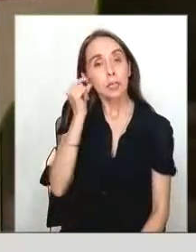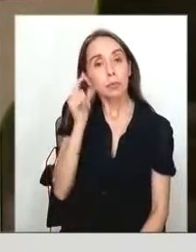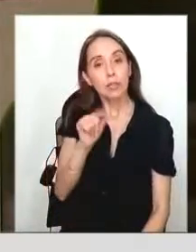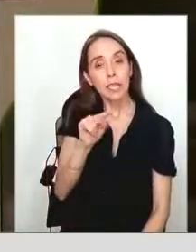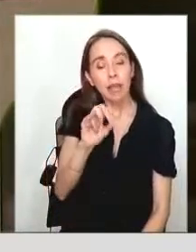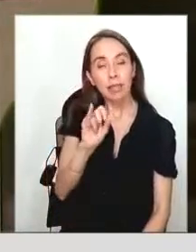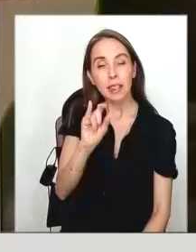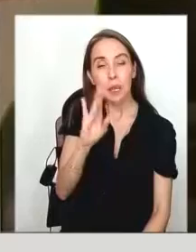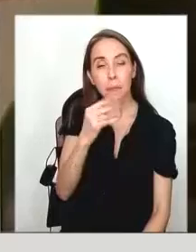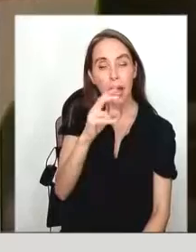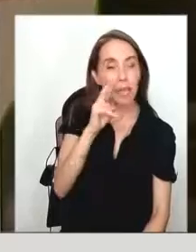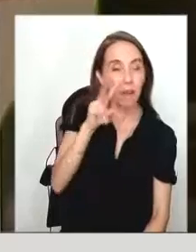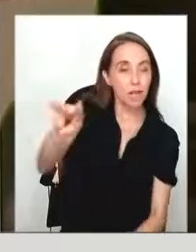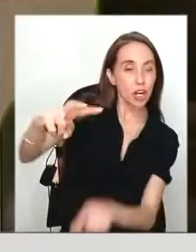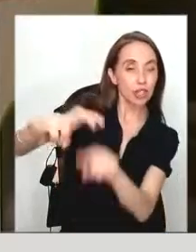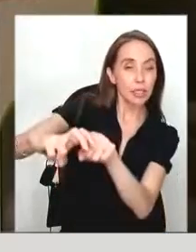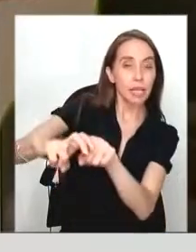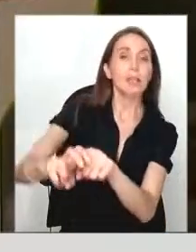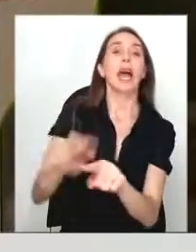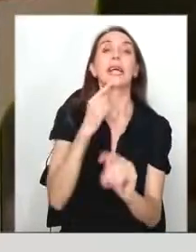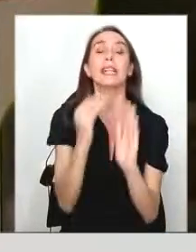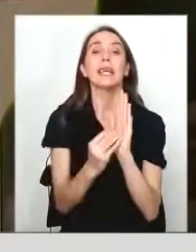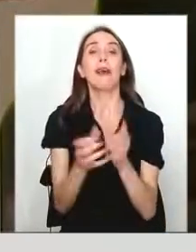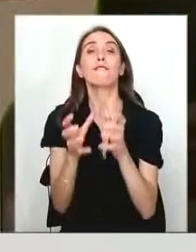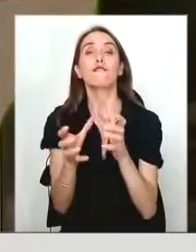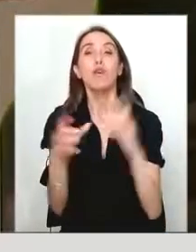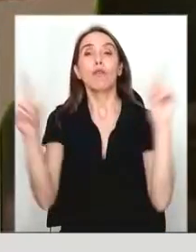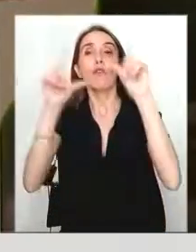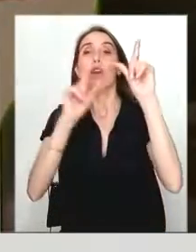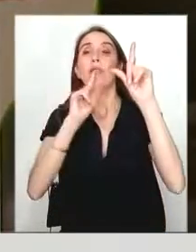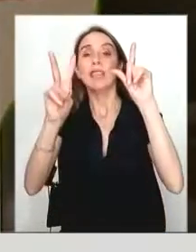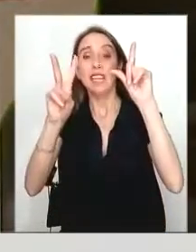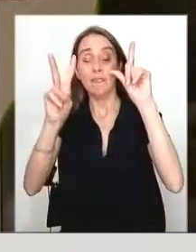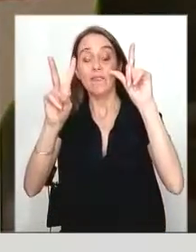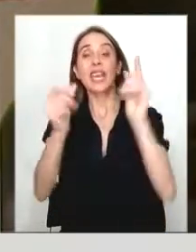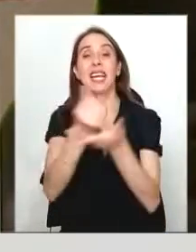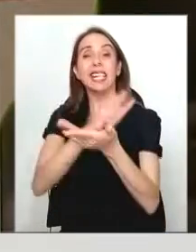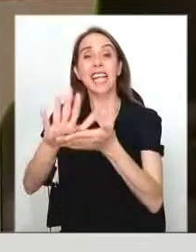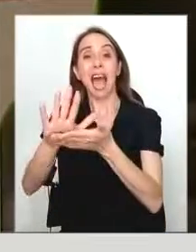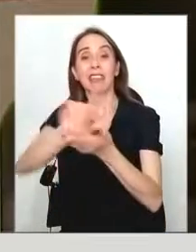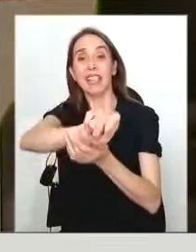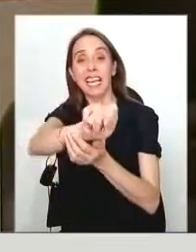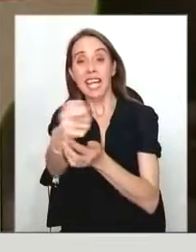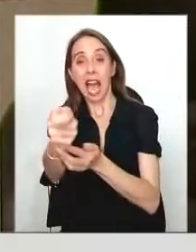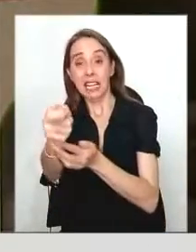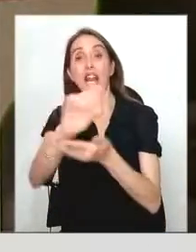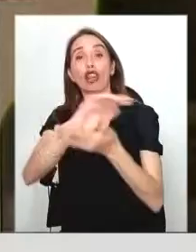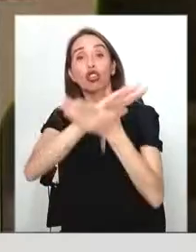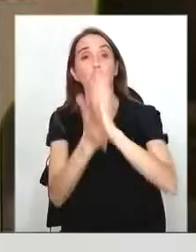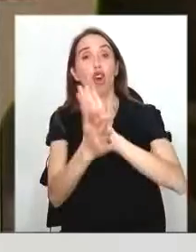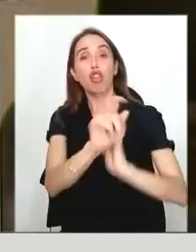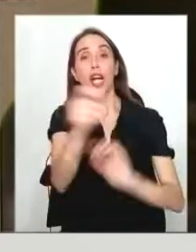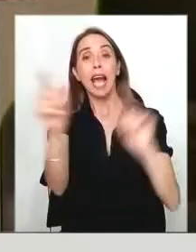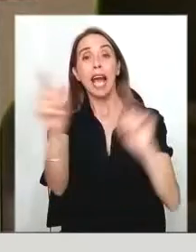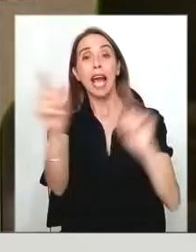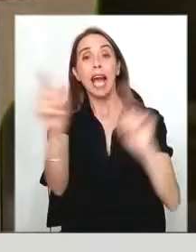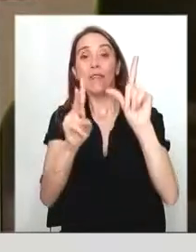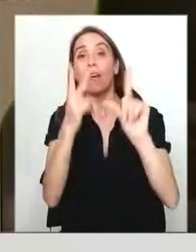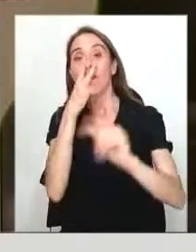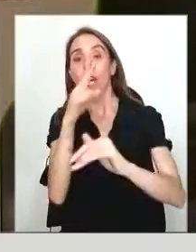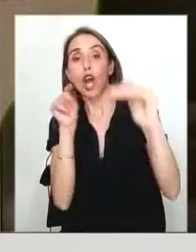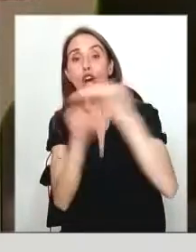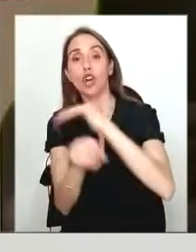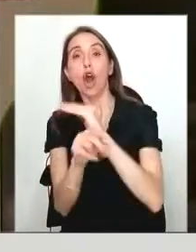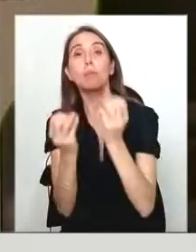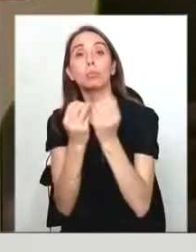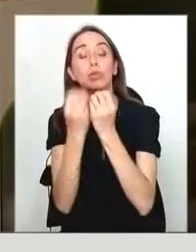para que el fútbol pudiera tener un partido transmitido en señal abierta, todos los canales pudieran ver los goles, porque hay muchos niños en lugares